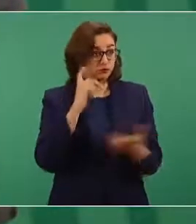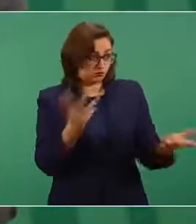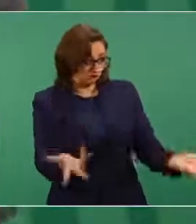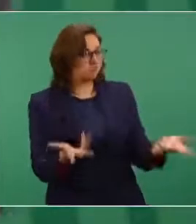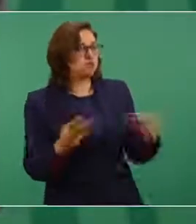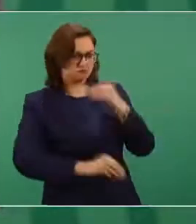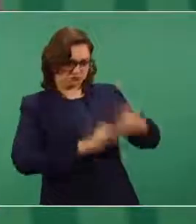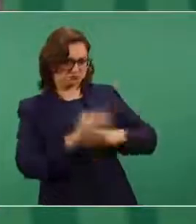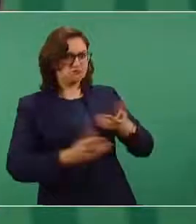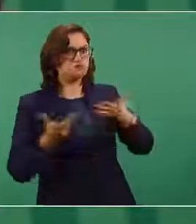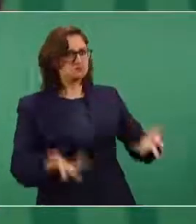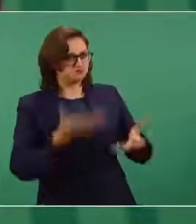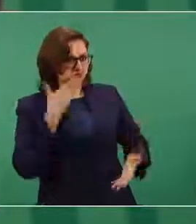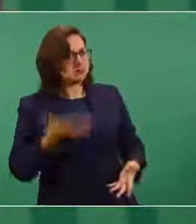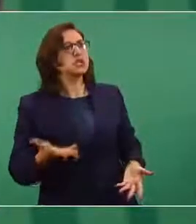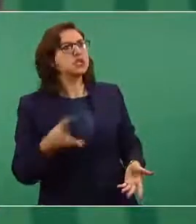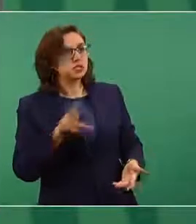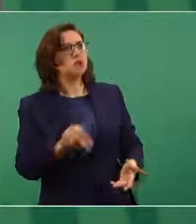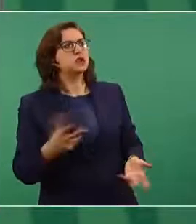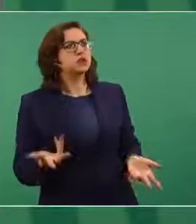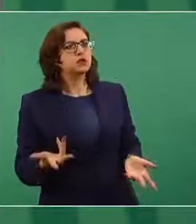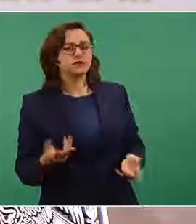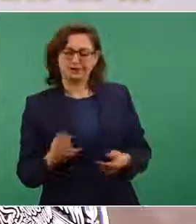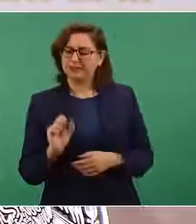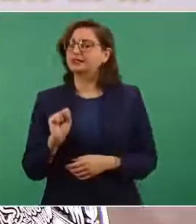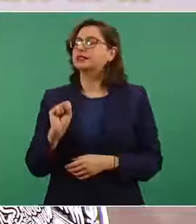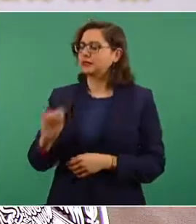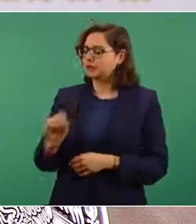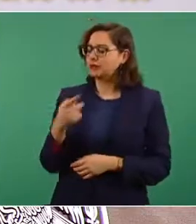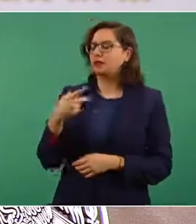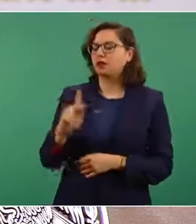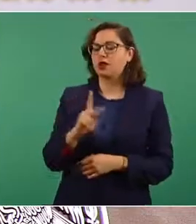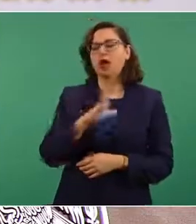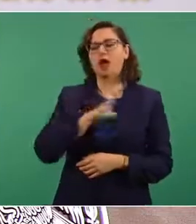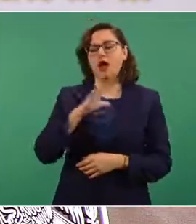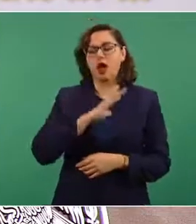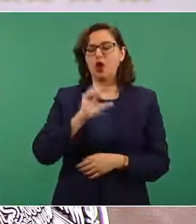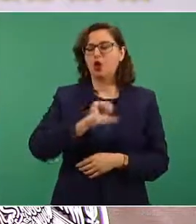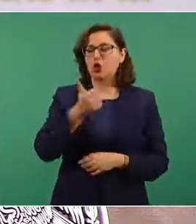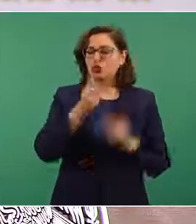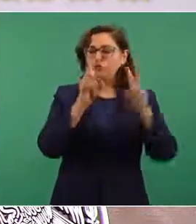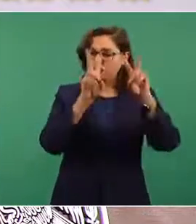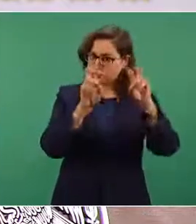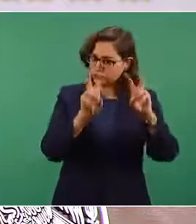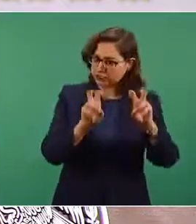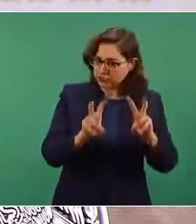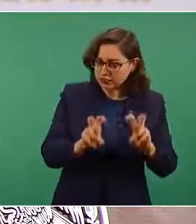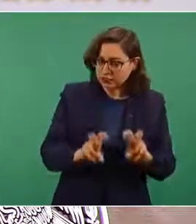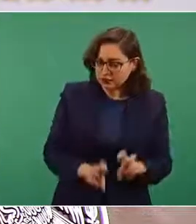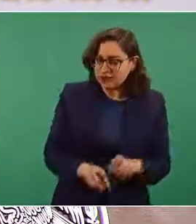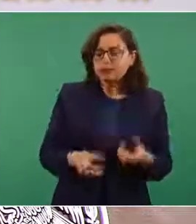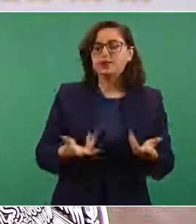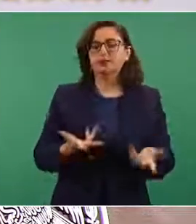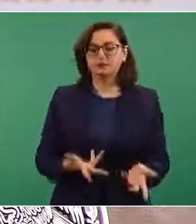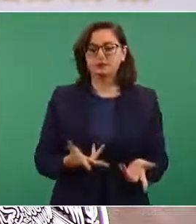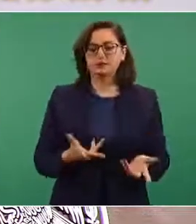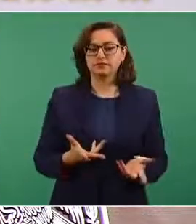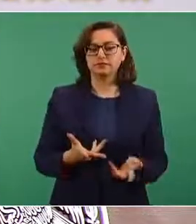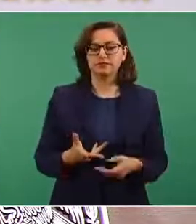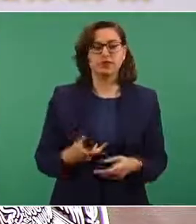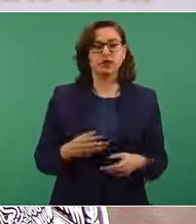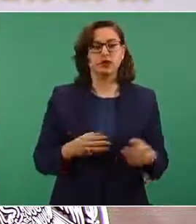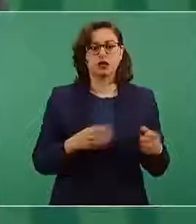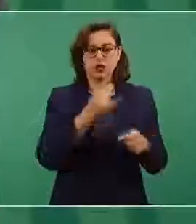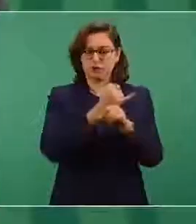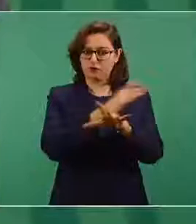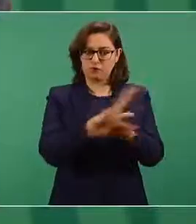Pero sí, pero también hay otros asuntos. Pero de O sea, le vamos a entregar toda